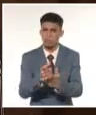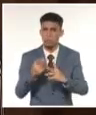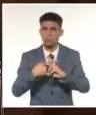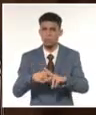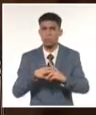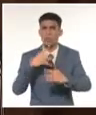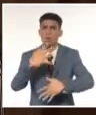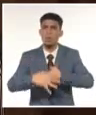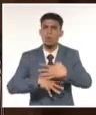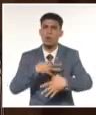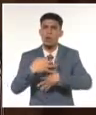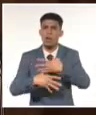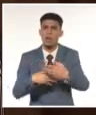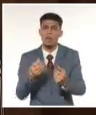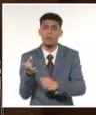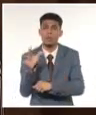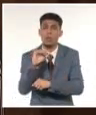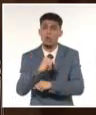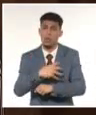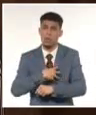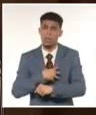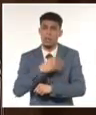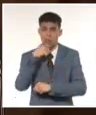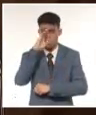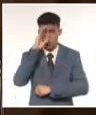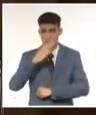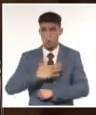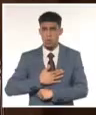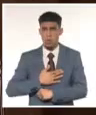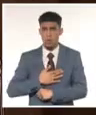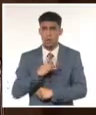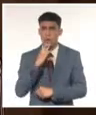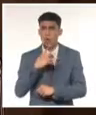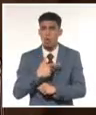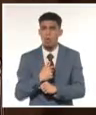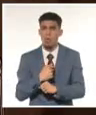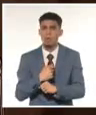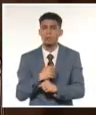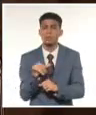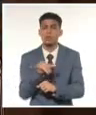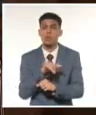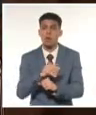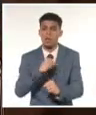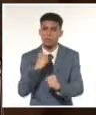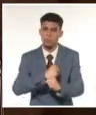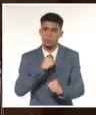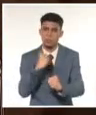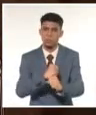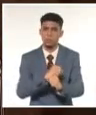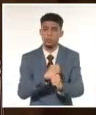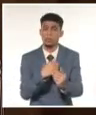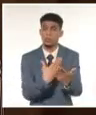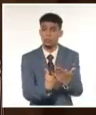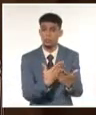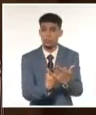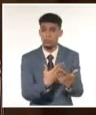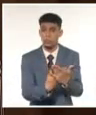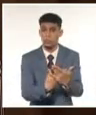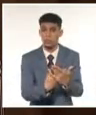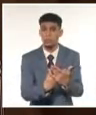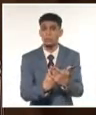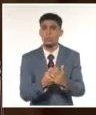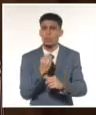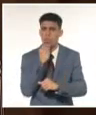problemas cotidianos, combatiendo con las armas del trabajo y demostrando una vez más que de los cercos se